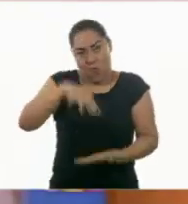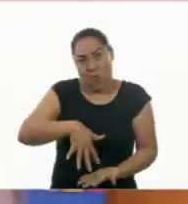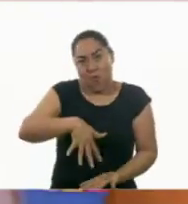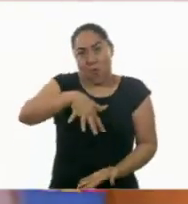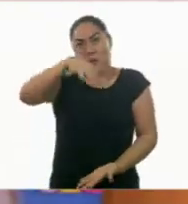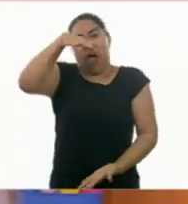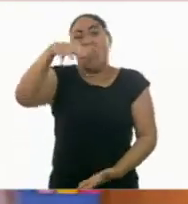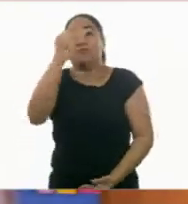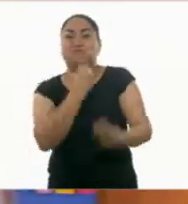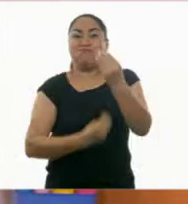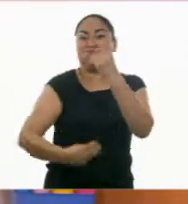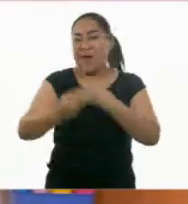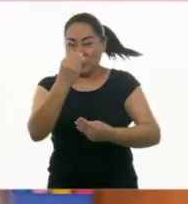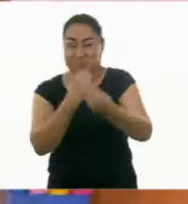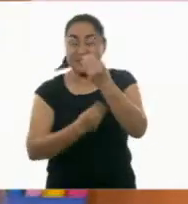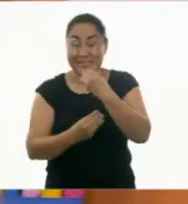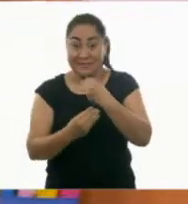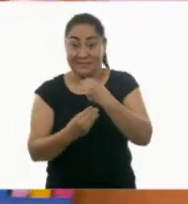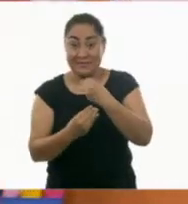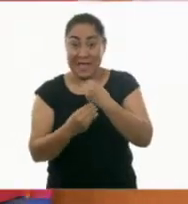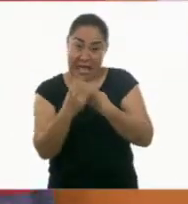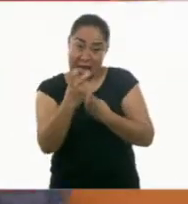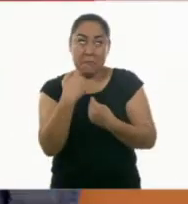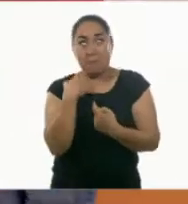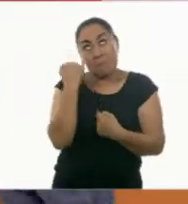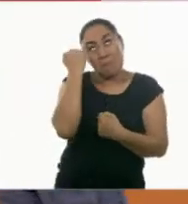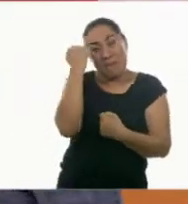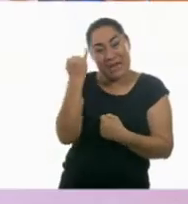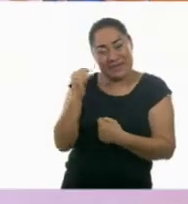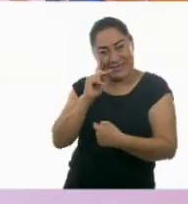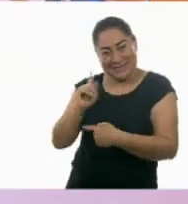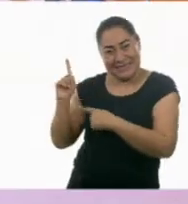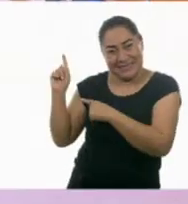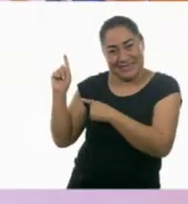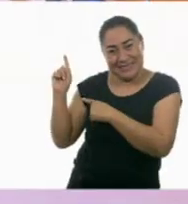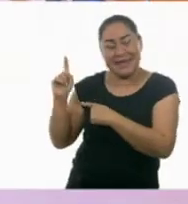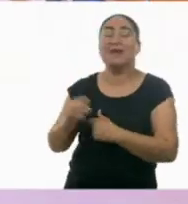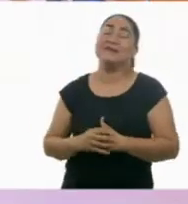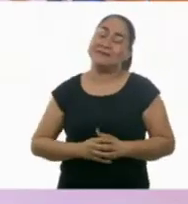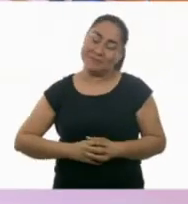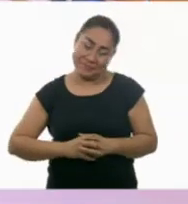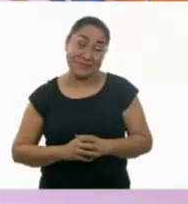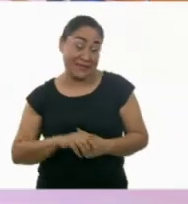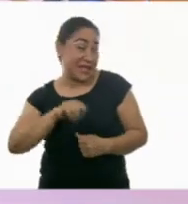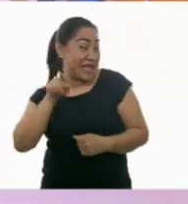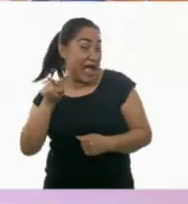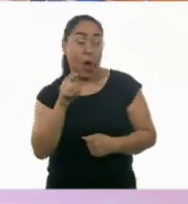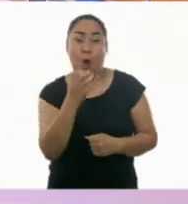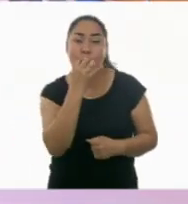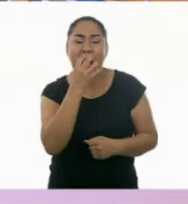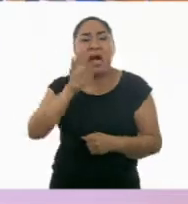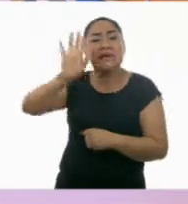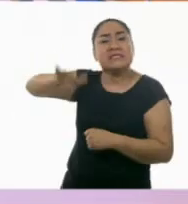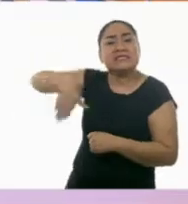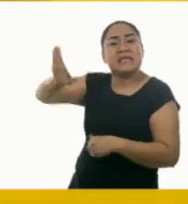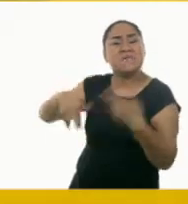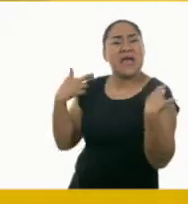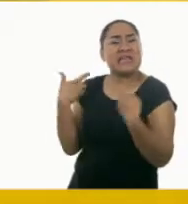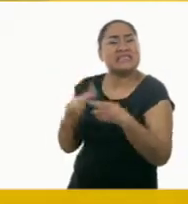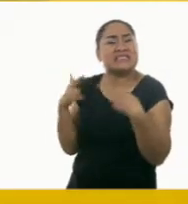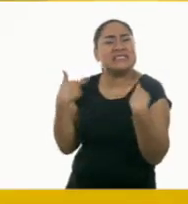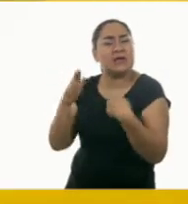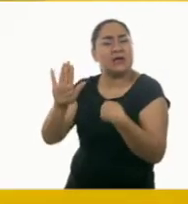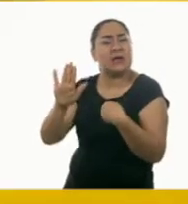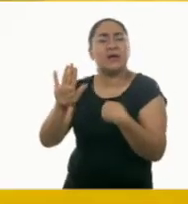y goloso. Es un oso que así me lo imaginé. Y bueno... Entonces, este oso... ¡Profe, mira, profe, profe! Muy...